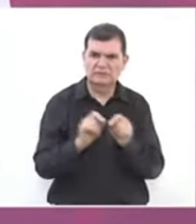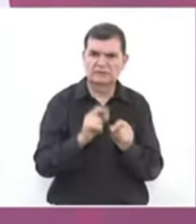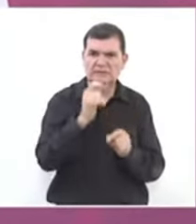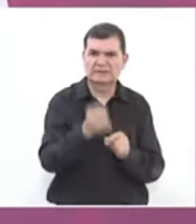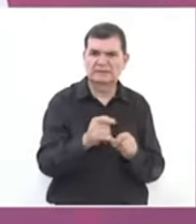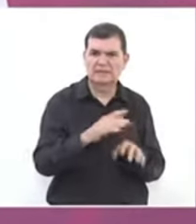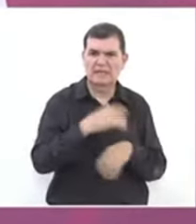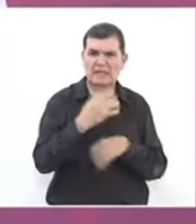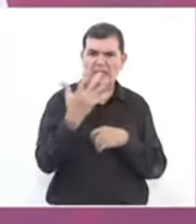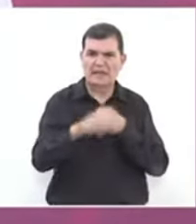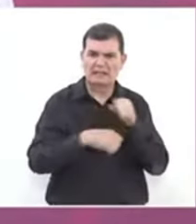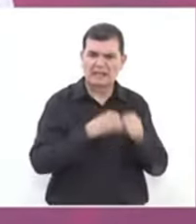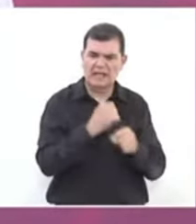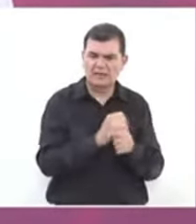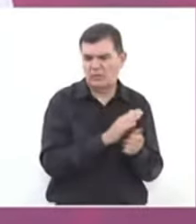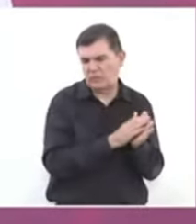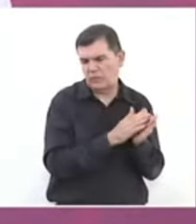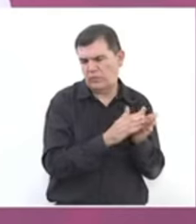10 años después,